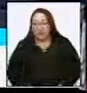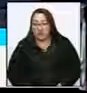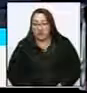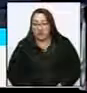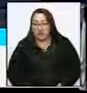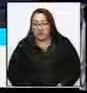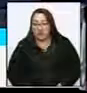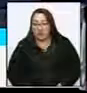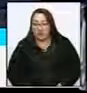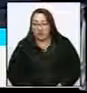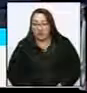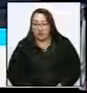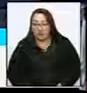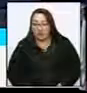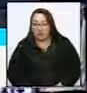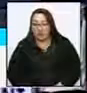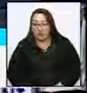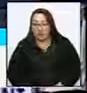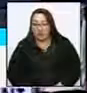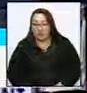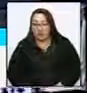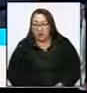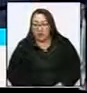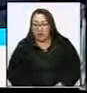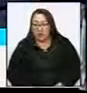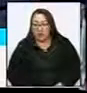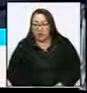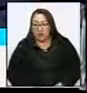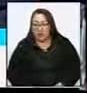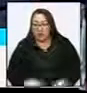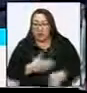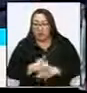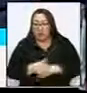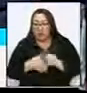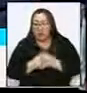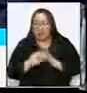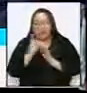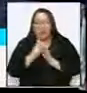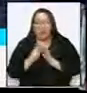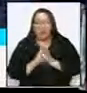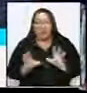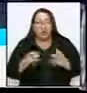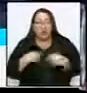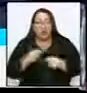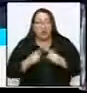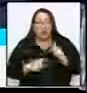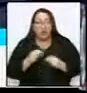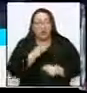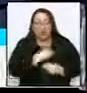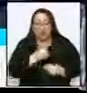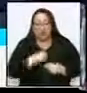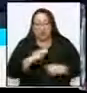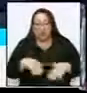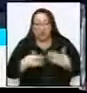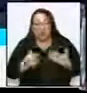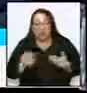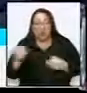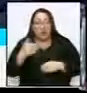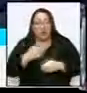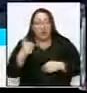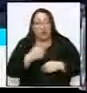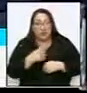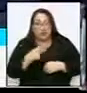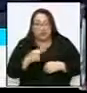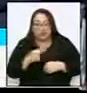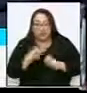de cooperación, a través, por ejemplo, de la disposición que permite que los señores ministros puedan concurrir